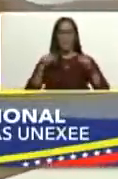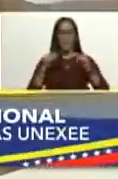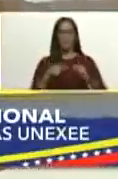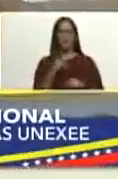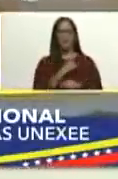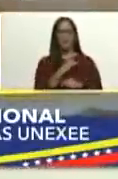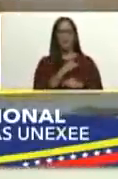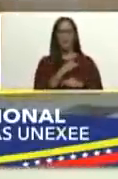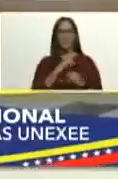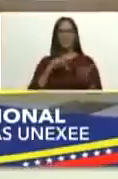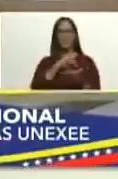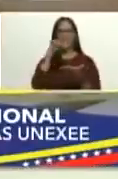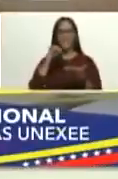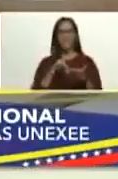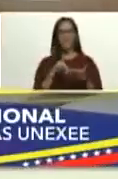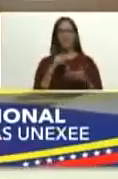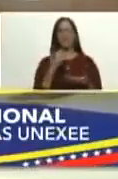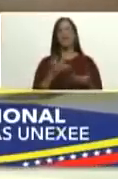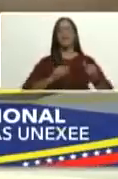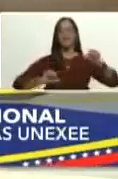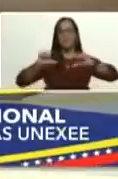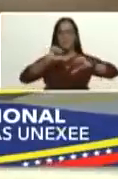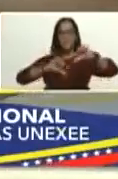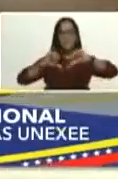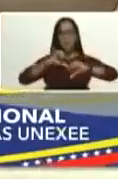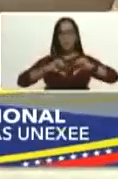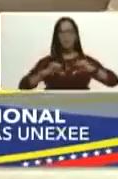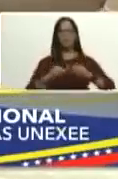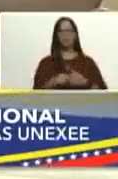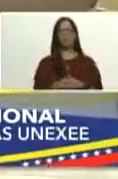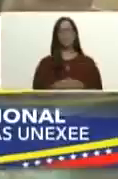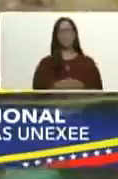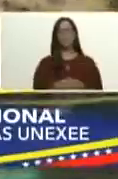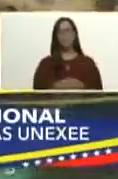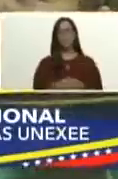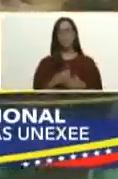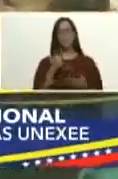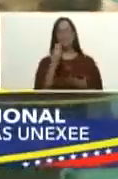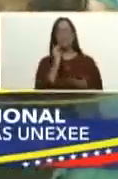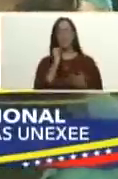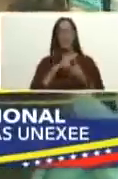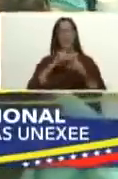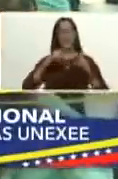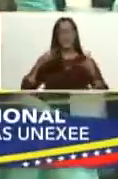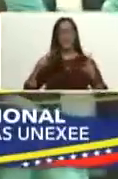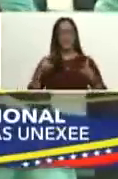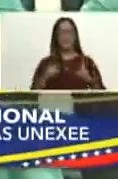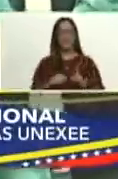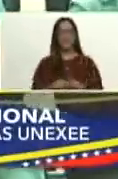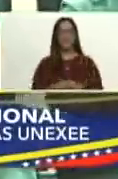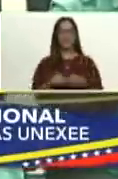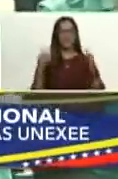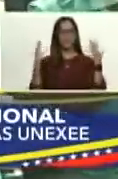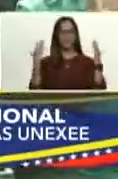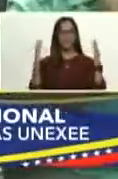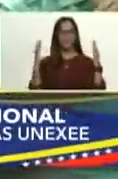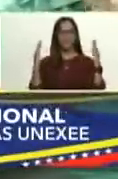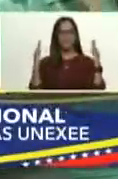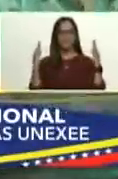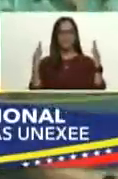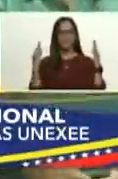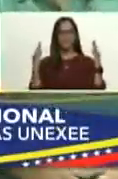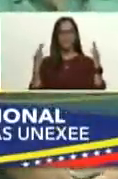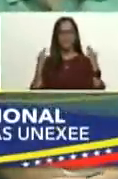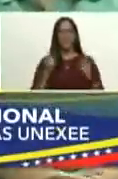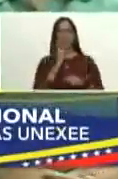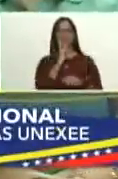Universidad Nacional Experimental de las Especialidades Eléctricas. En nombre de la Fuerza Trabajadora